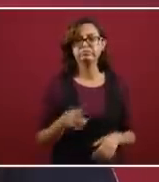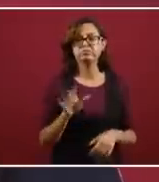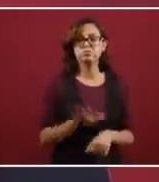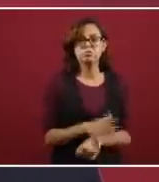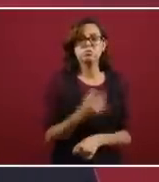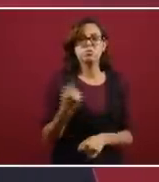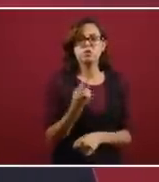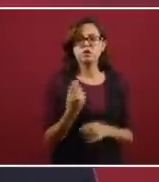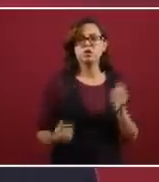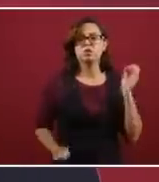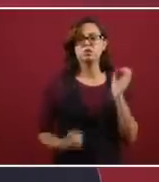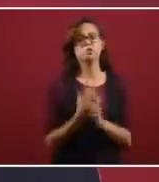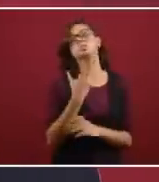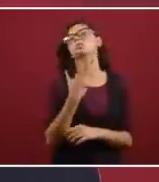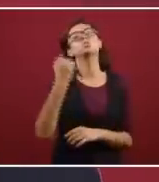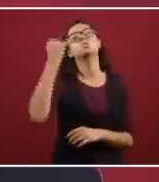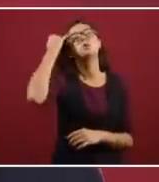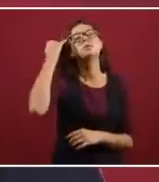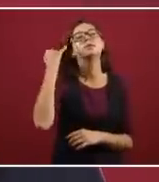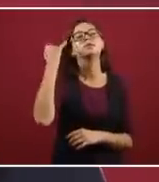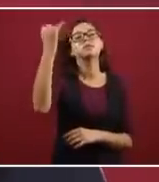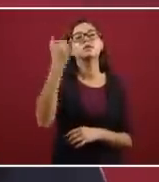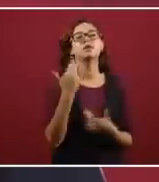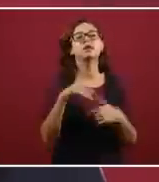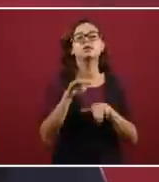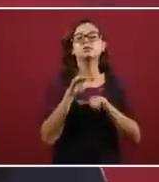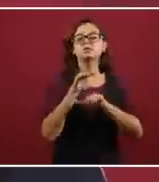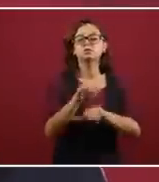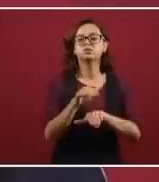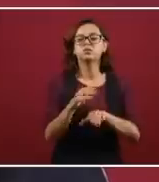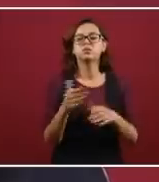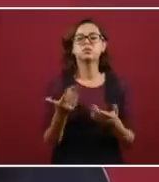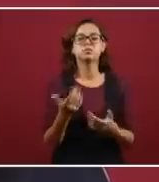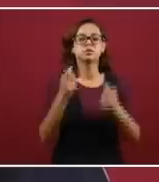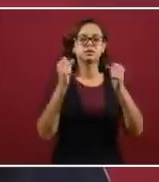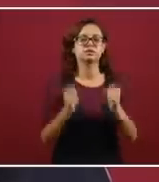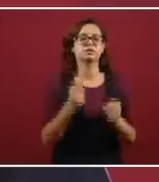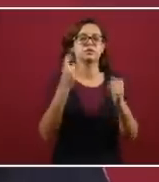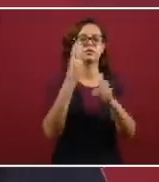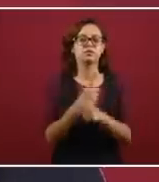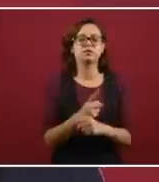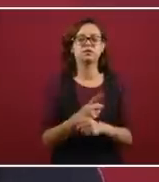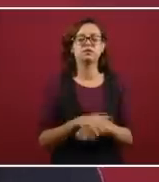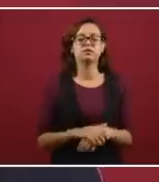nuevo paradigma en materia de seguridad pública.